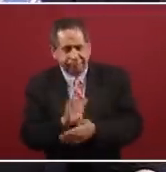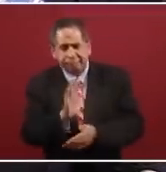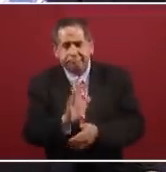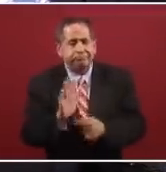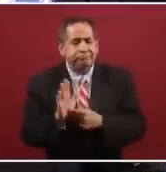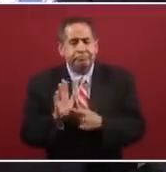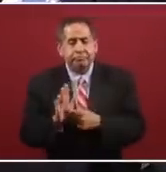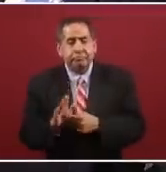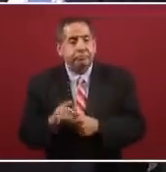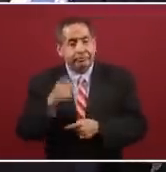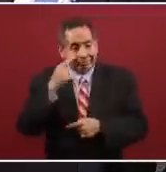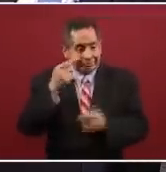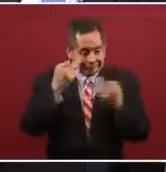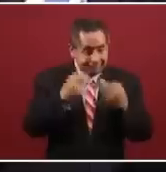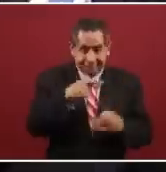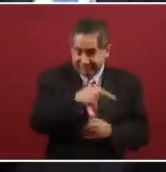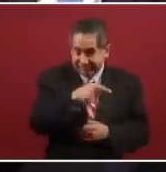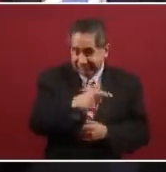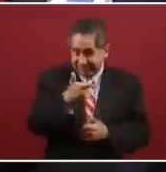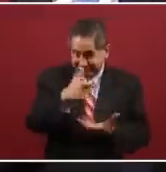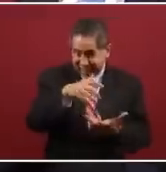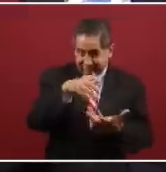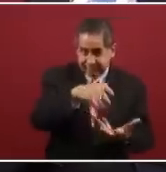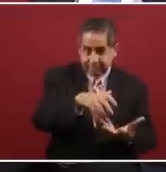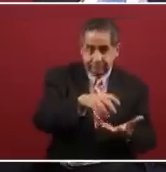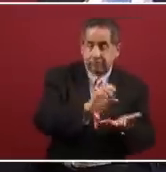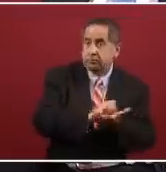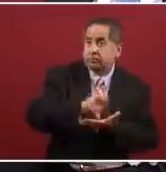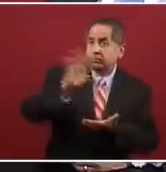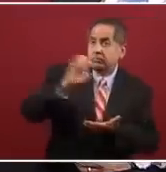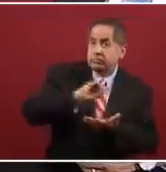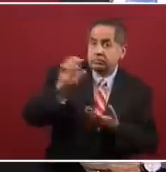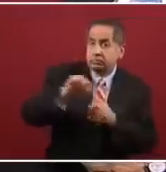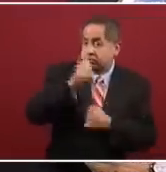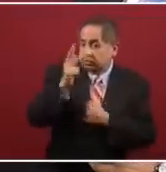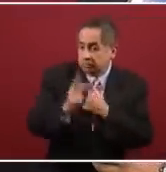que se enviaba el dinero del fondo al extranjero,